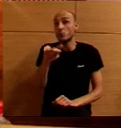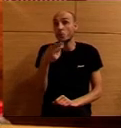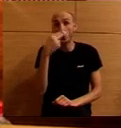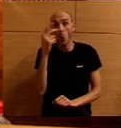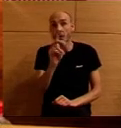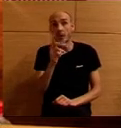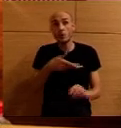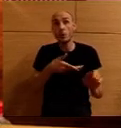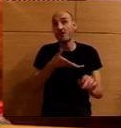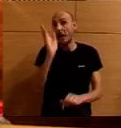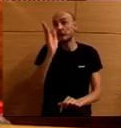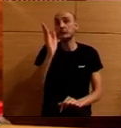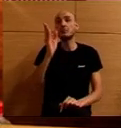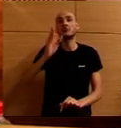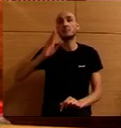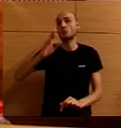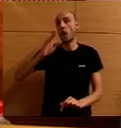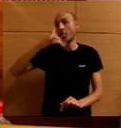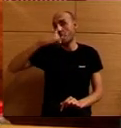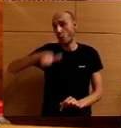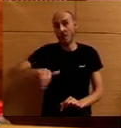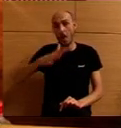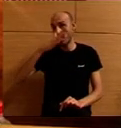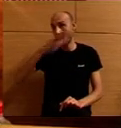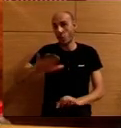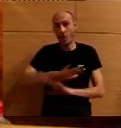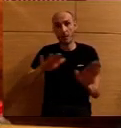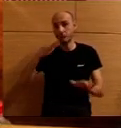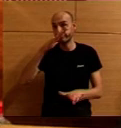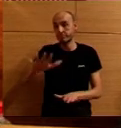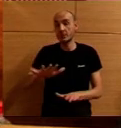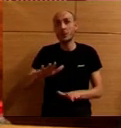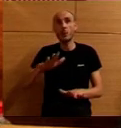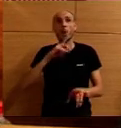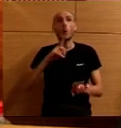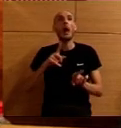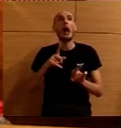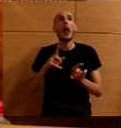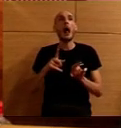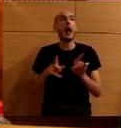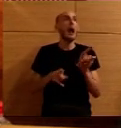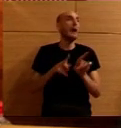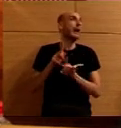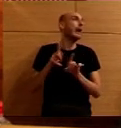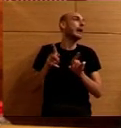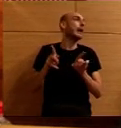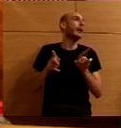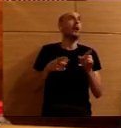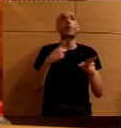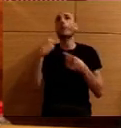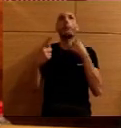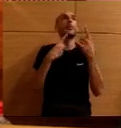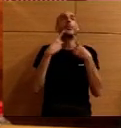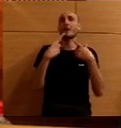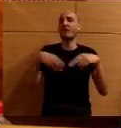administrativo. Pero dejen de marear, que no es una cuestión de levantar el ego de nadie. Que